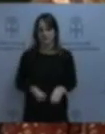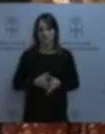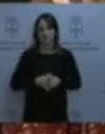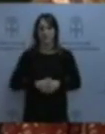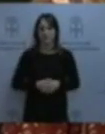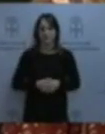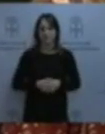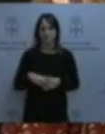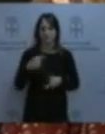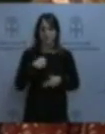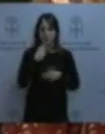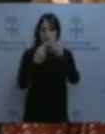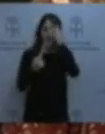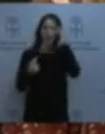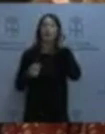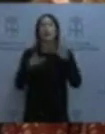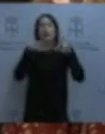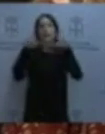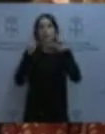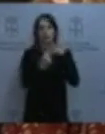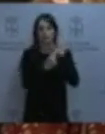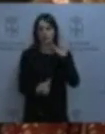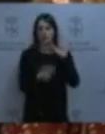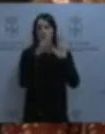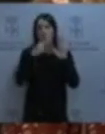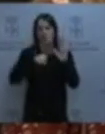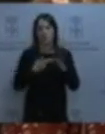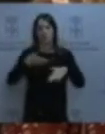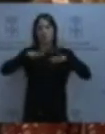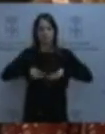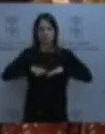Le digo esta fotografía porque yo estaba allí,